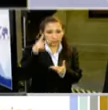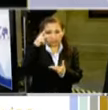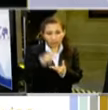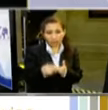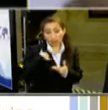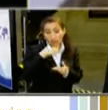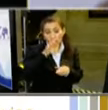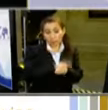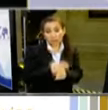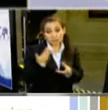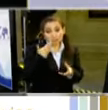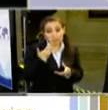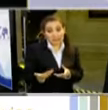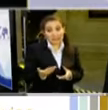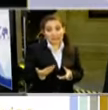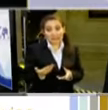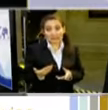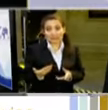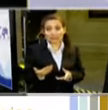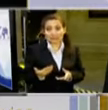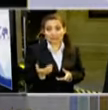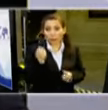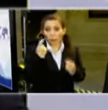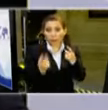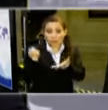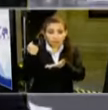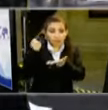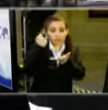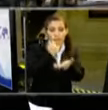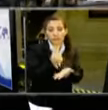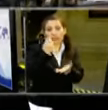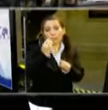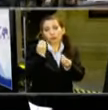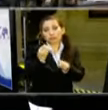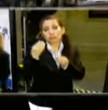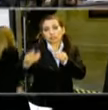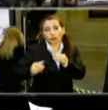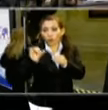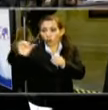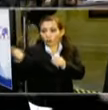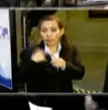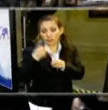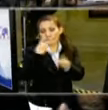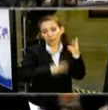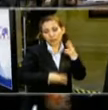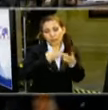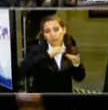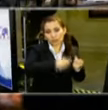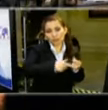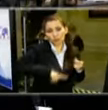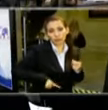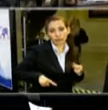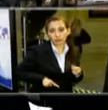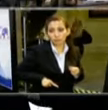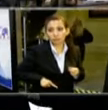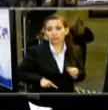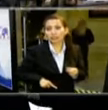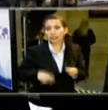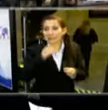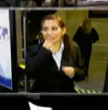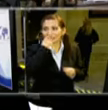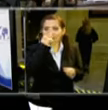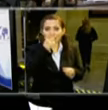saldría muchísimo mejor parada cualquier inversión que se haga en esta que muchas otras que provienen del gasto público. Se mencionó,